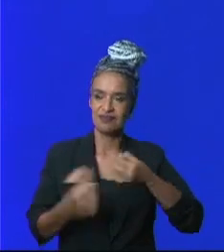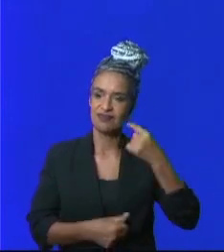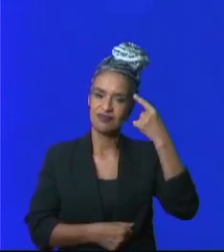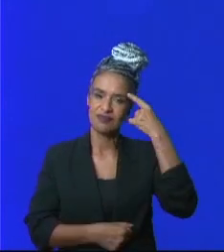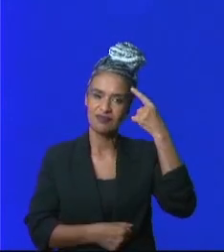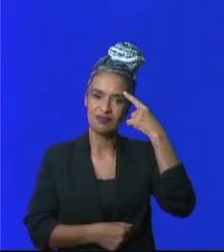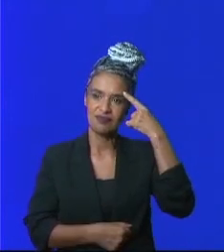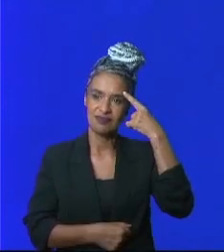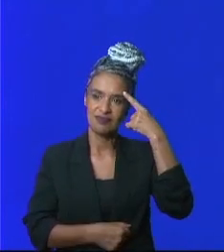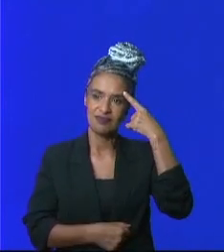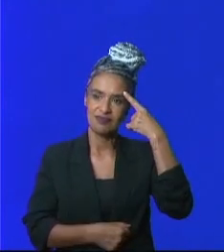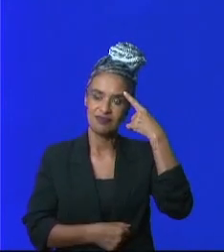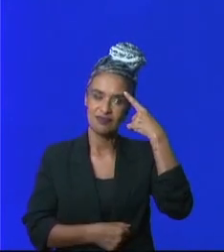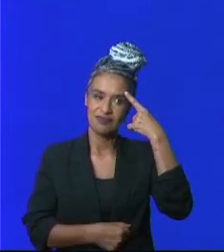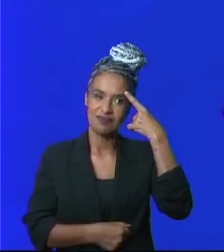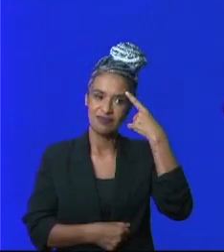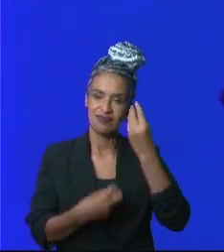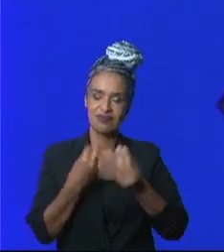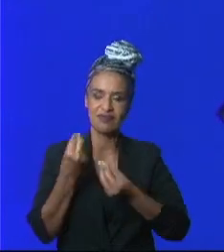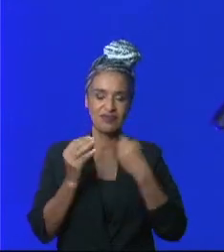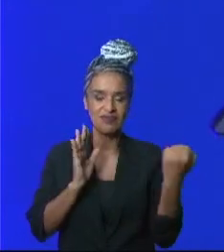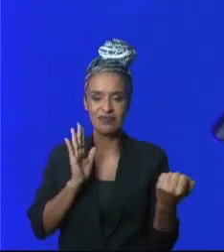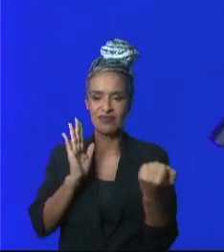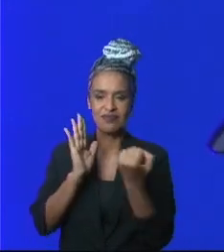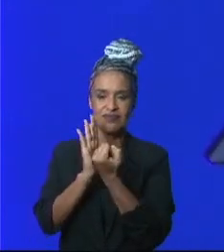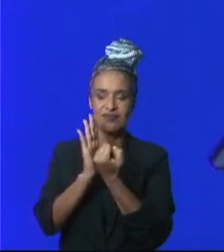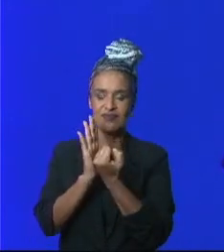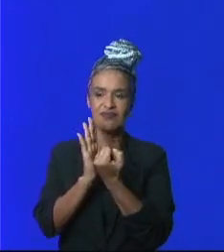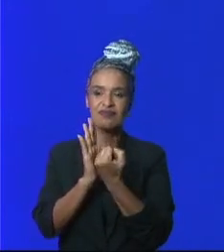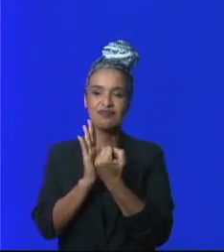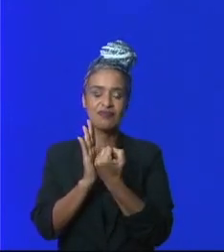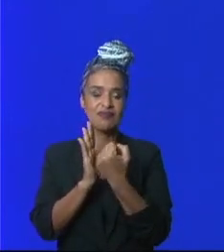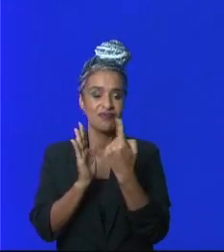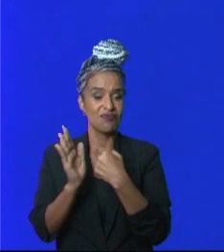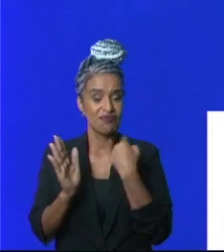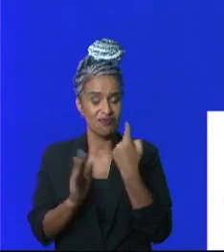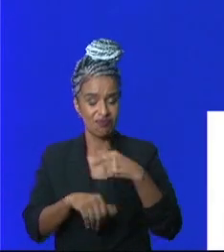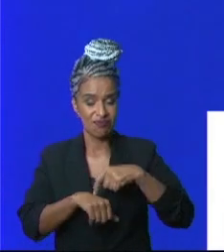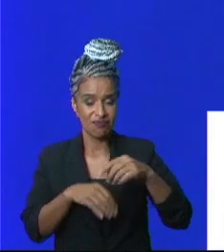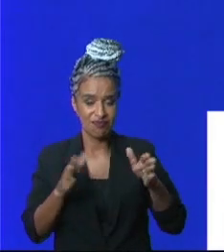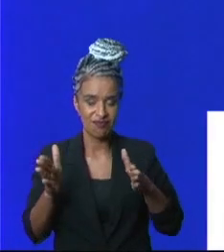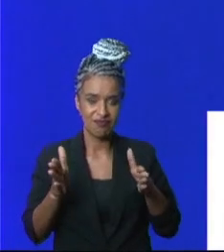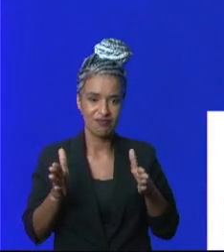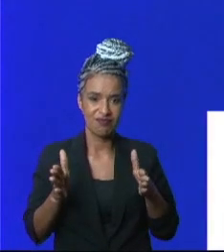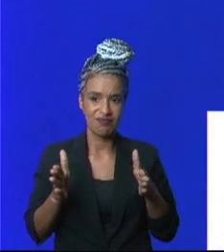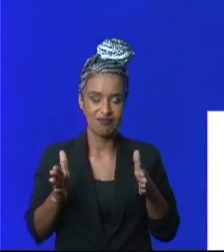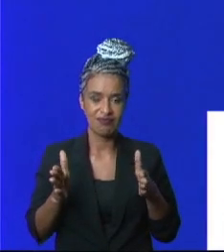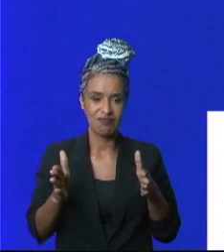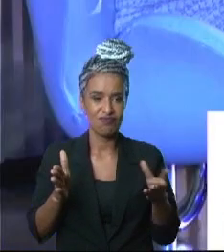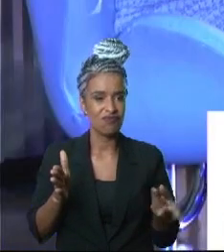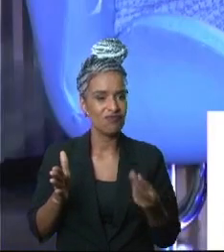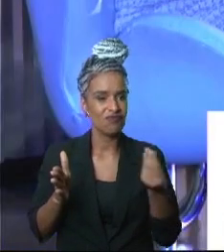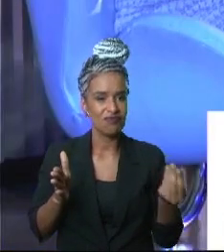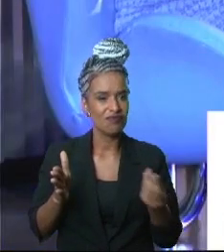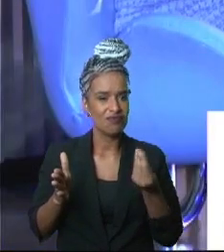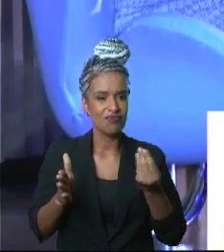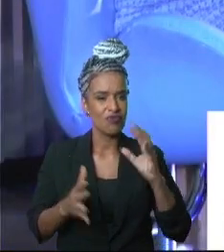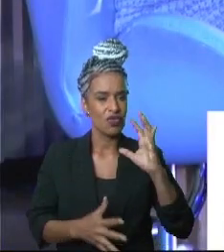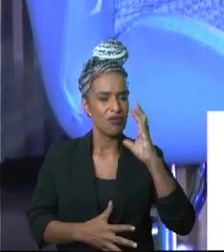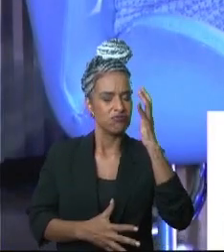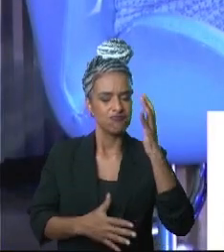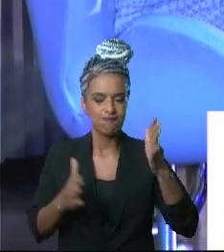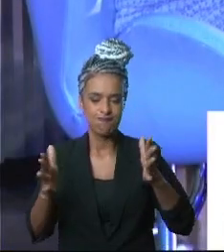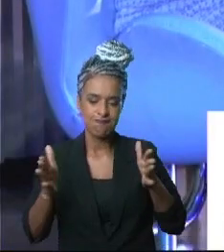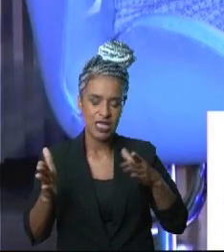empezar con el marco del panel. Yo creo que realmente estamos en una tormenta perfecta.